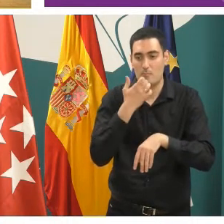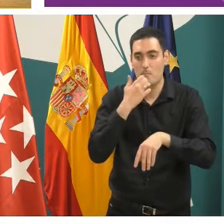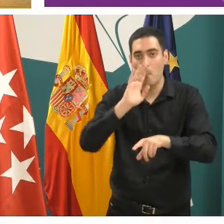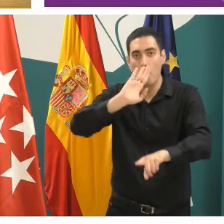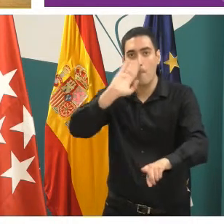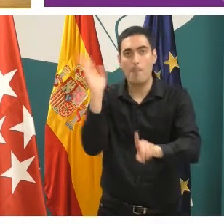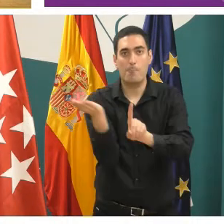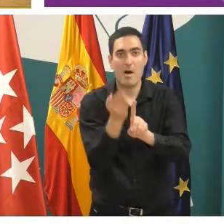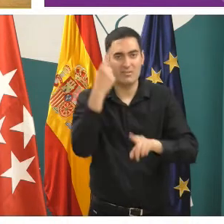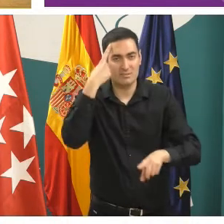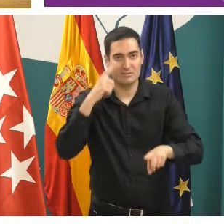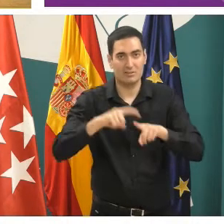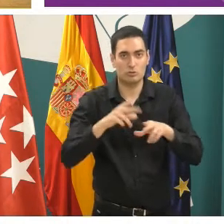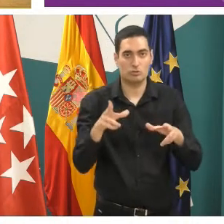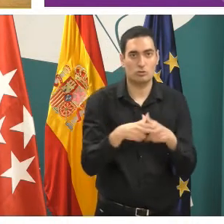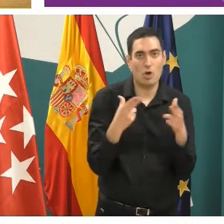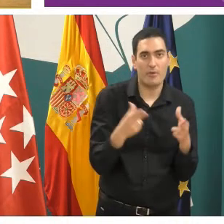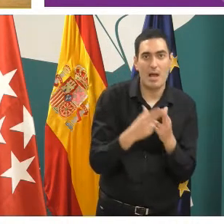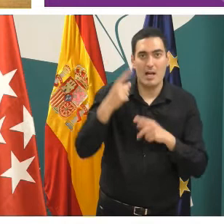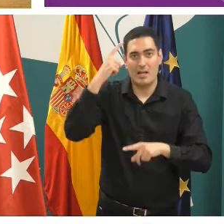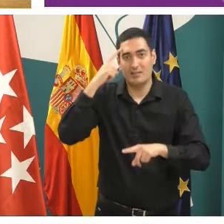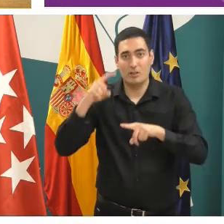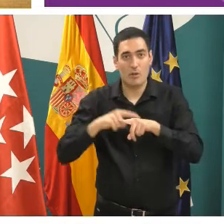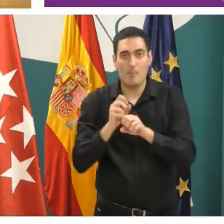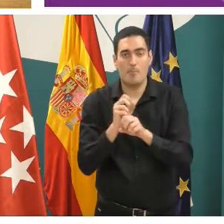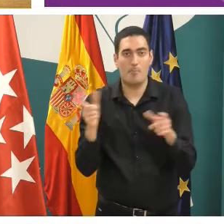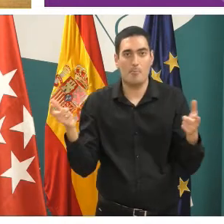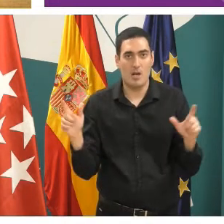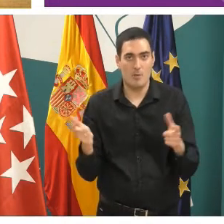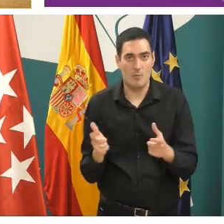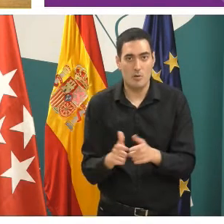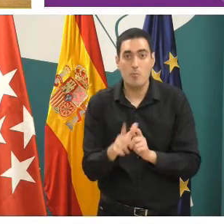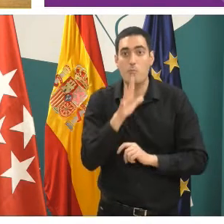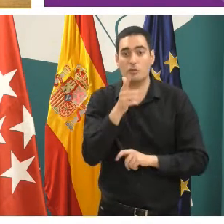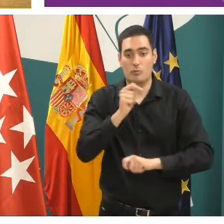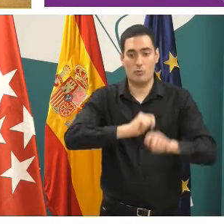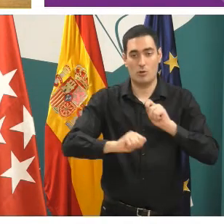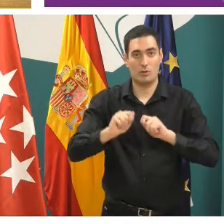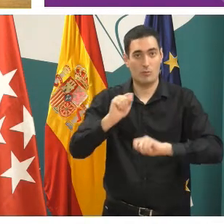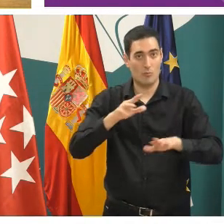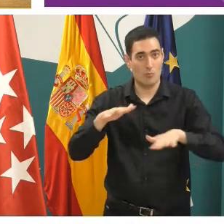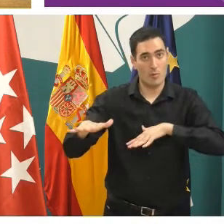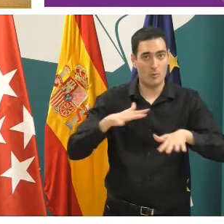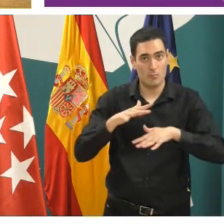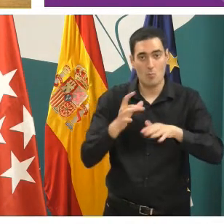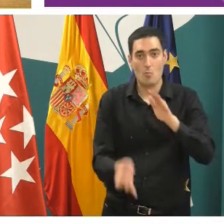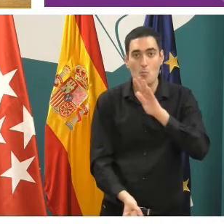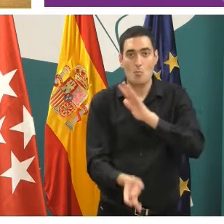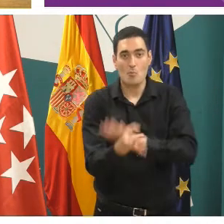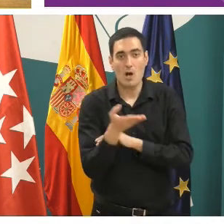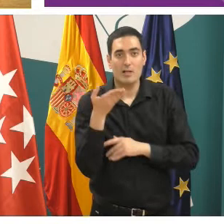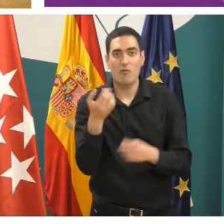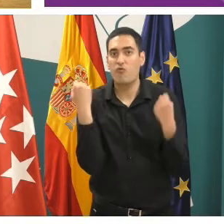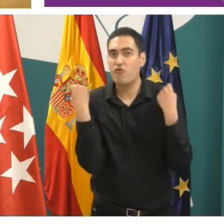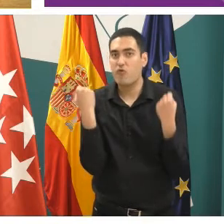también psicosocial y psicológico disminuya. De aquí nace el movimiento asociativo, se junta, se une, es la fuerza